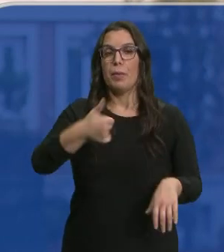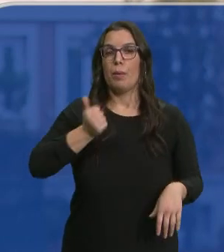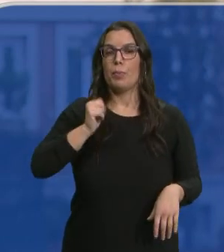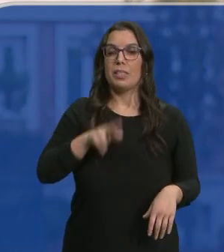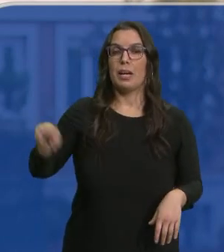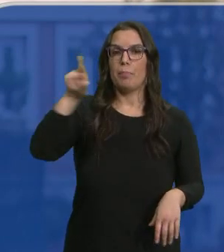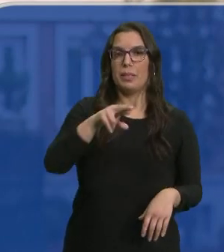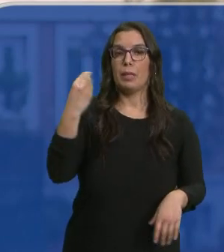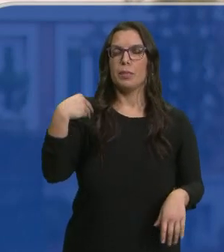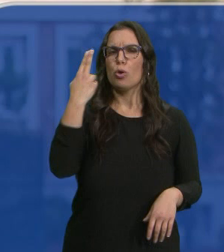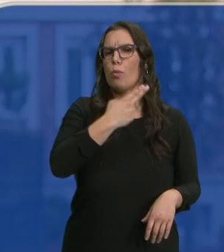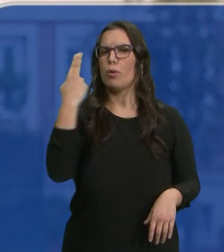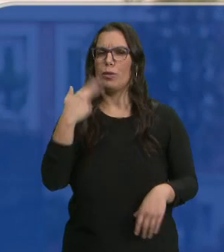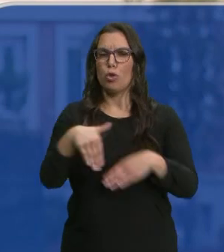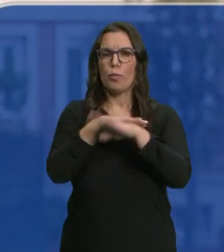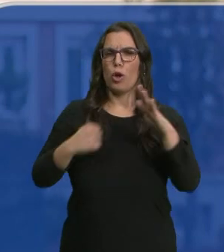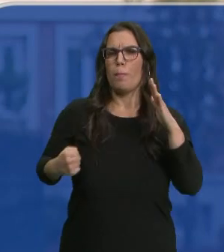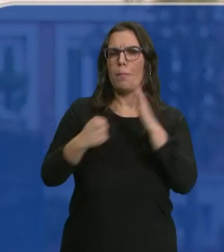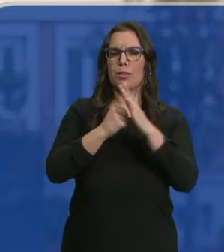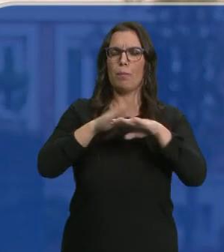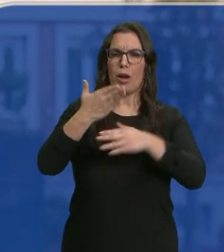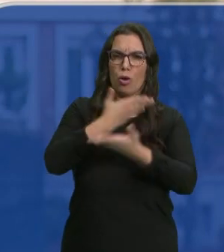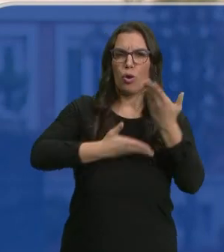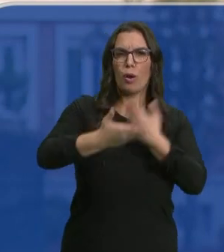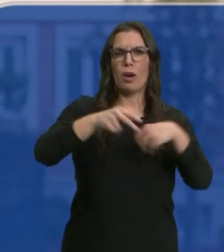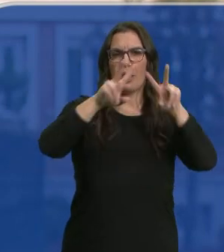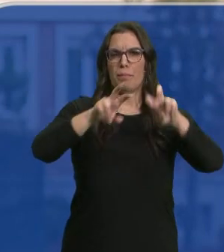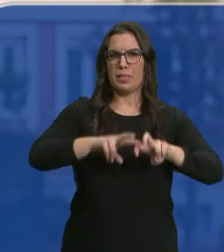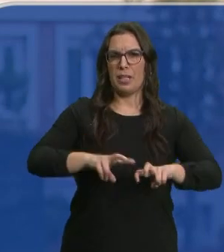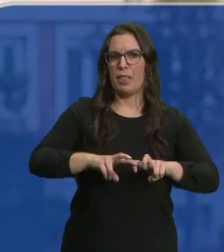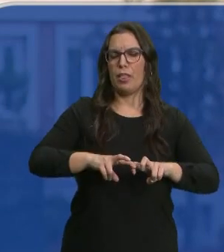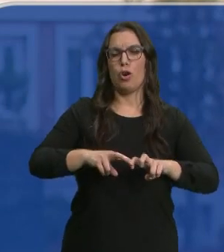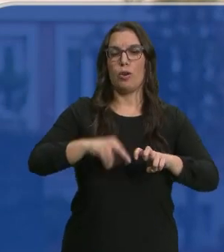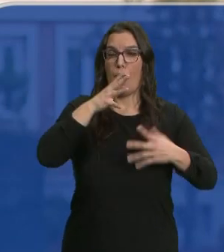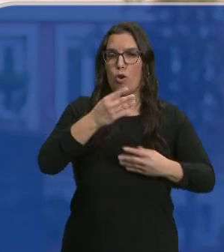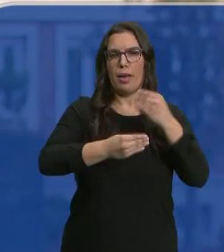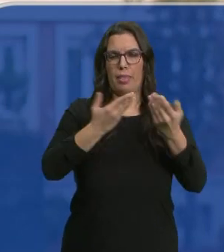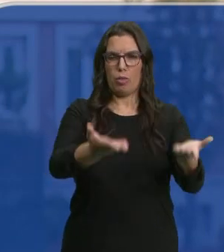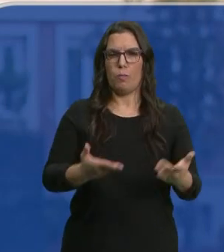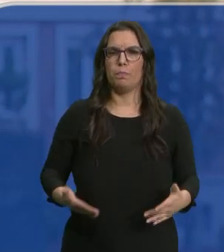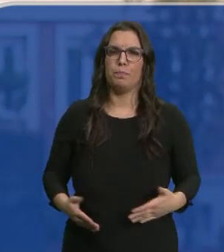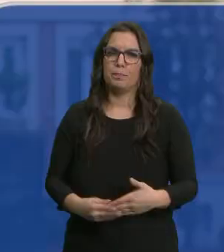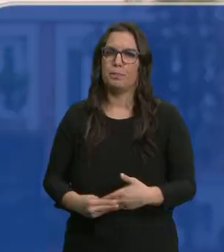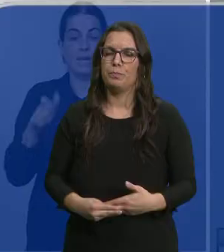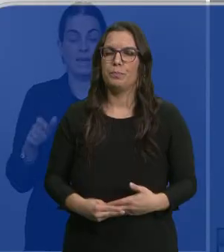reiterar el compromiso total del Gobierno para colaborar con las investigaciones que se están llevando a cabo.